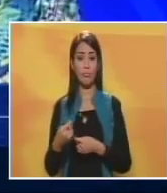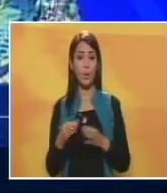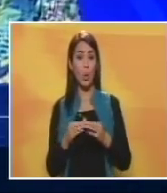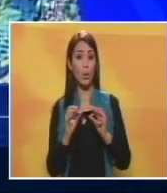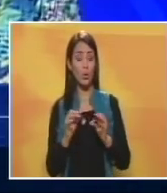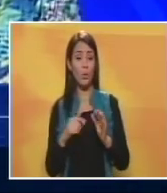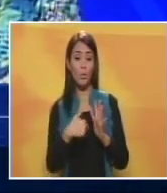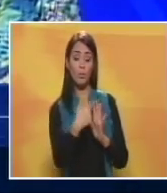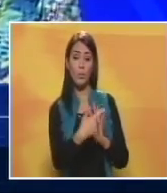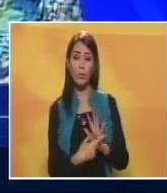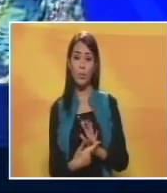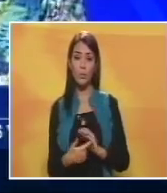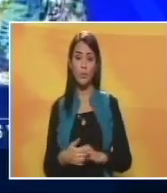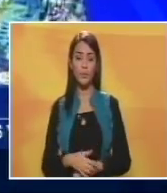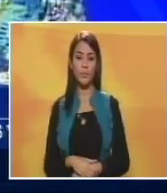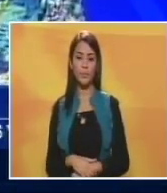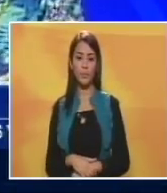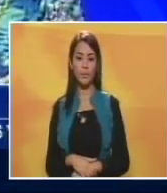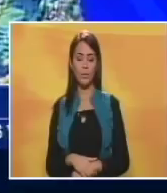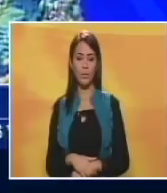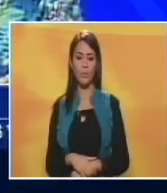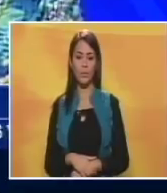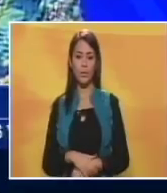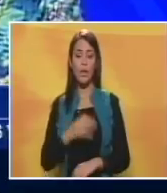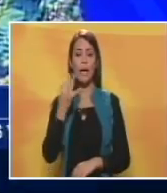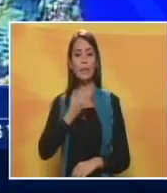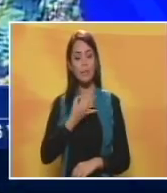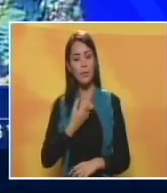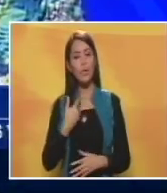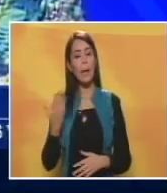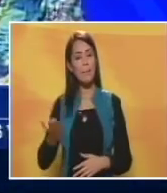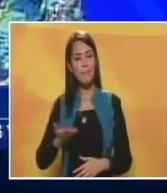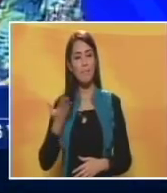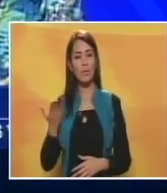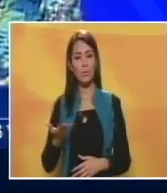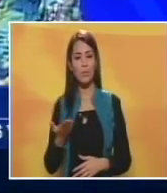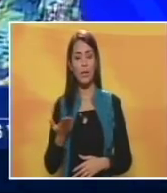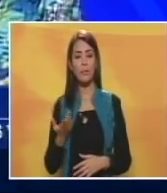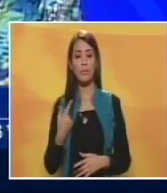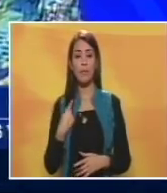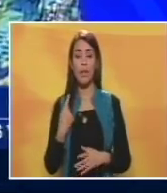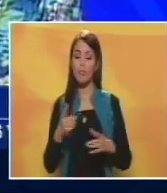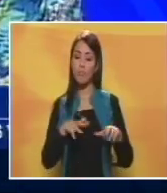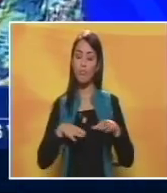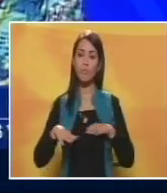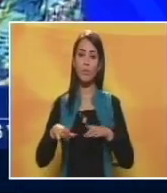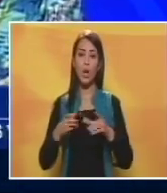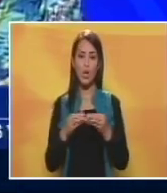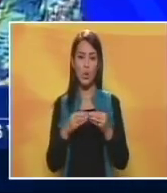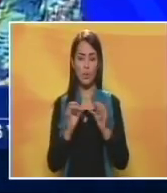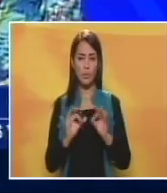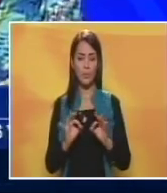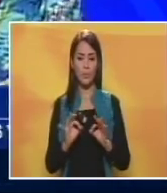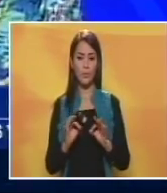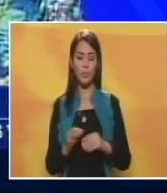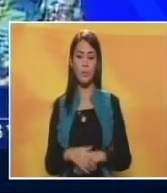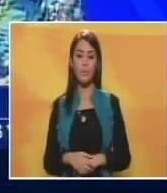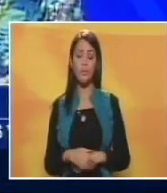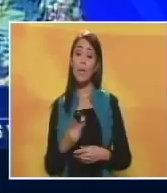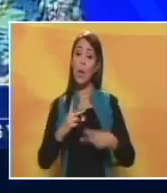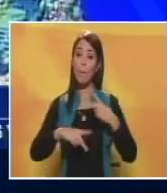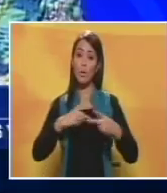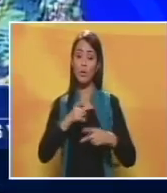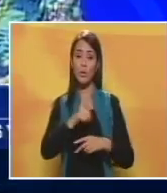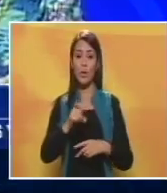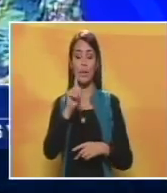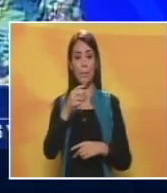los productos agroindustrializados. García aseguró que es importante desplazar los gremios que actúan como intermediarios entre los productores y